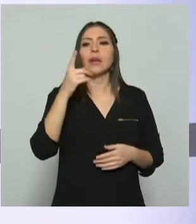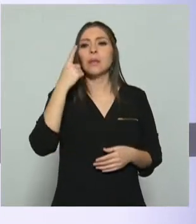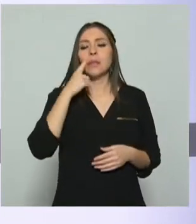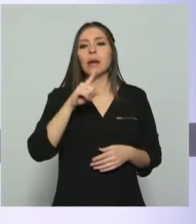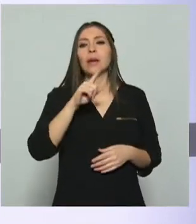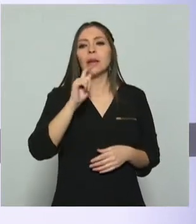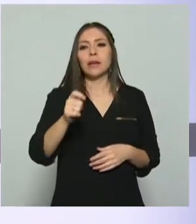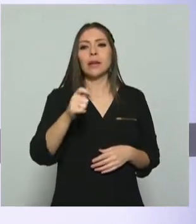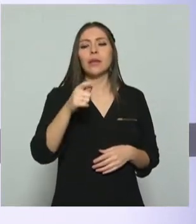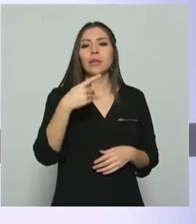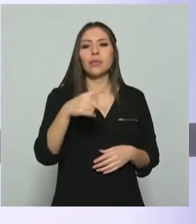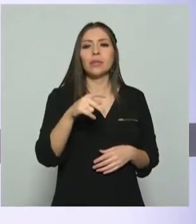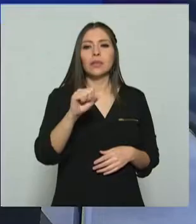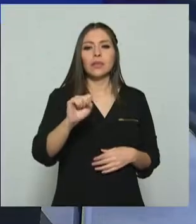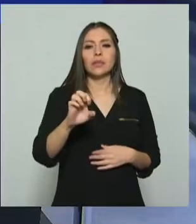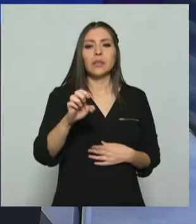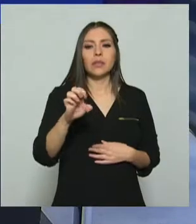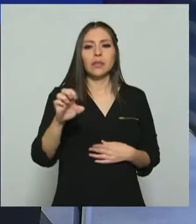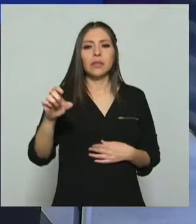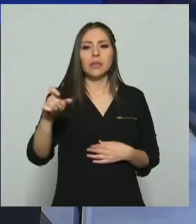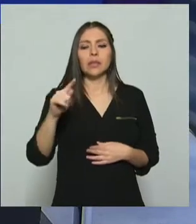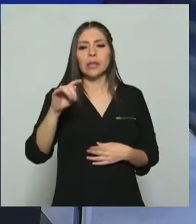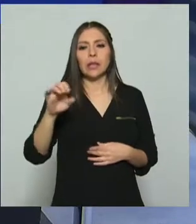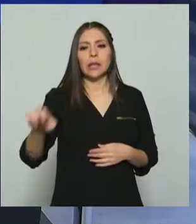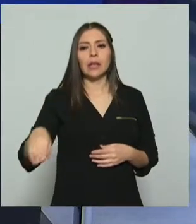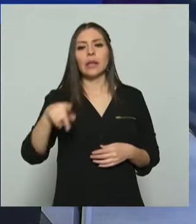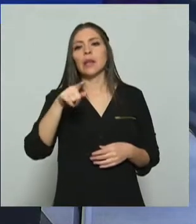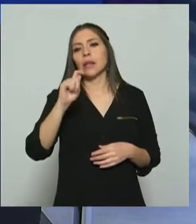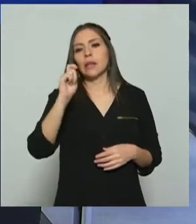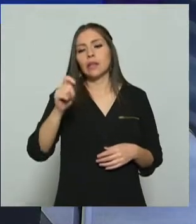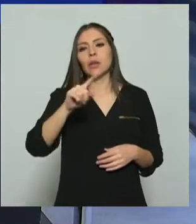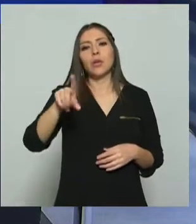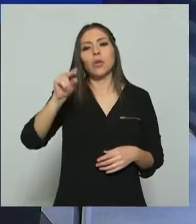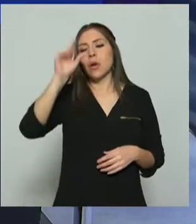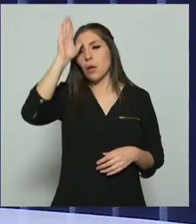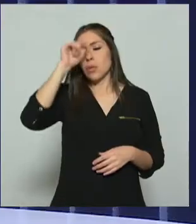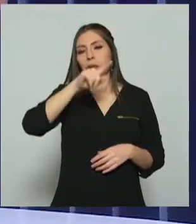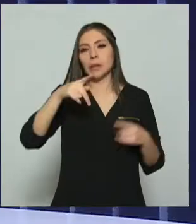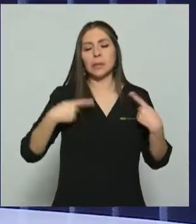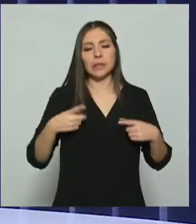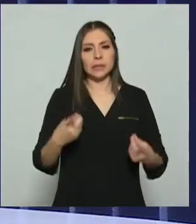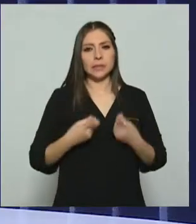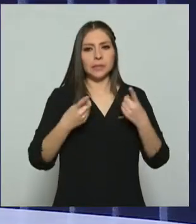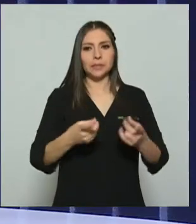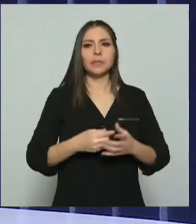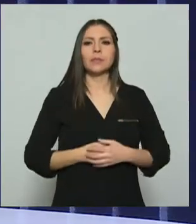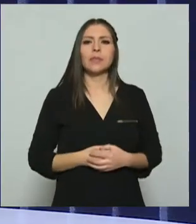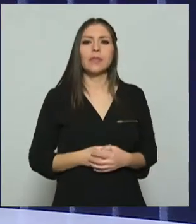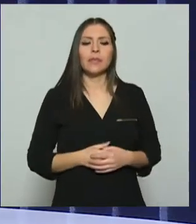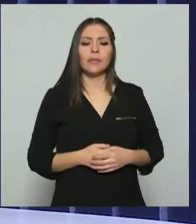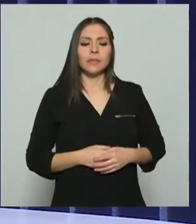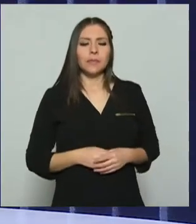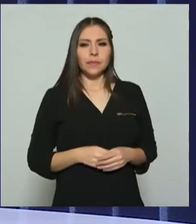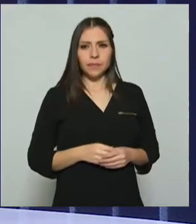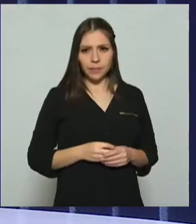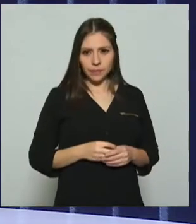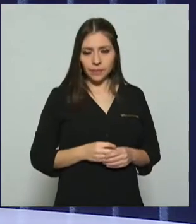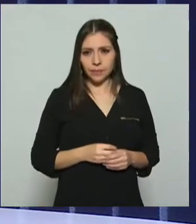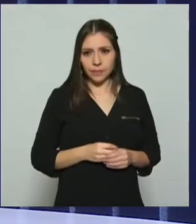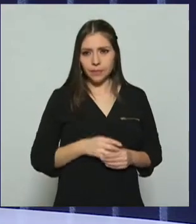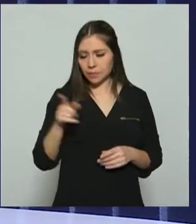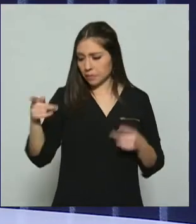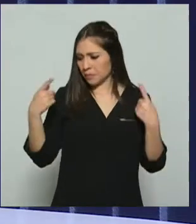del sexting. Claro. Esto incluso fue tomado sin el consentimiento de las víctimas. Claro, y bueno, por otra parte, ¿cómo cayó este individuo? ¿Ya le decidieron la huella, la pista,